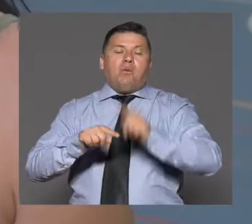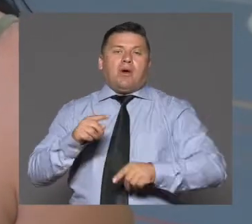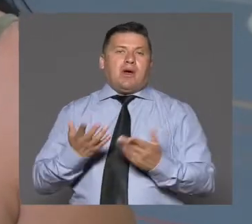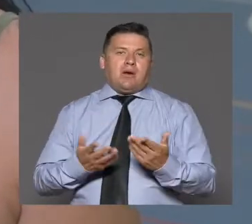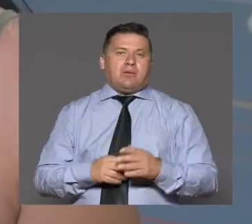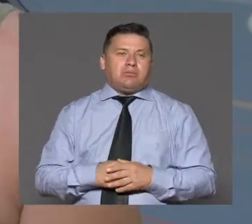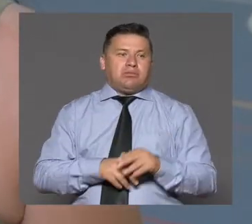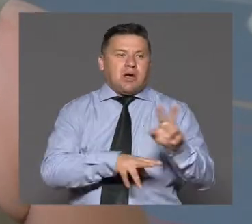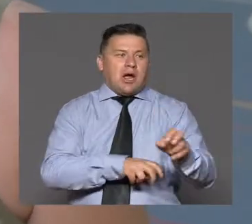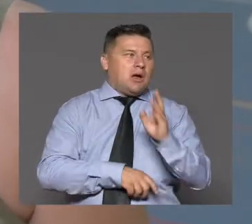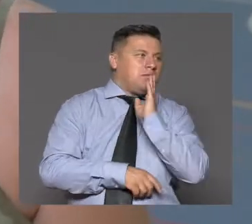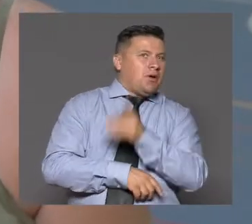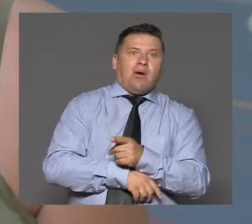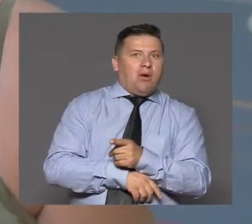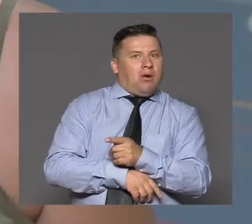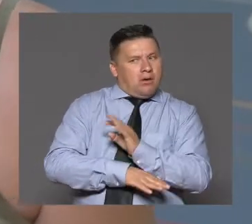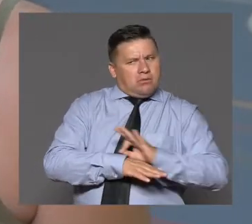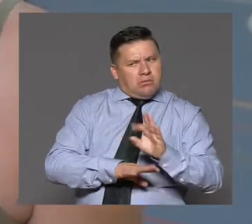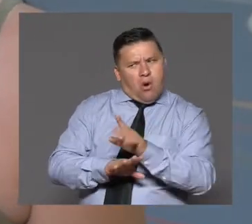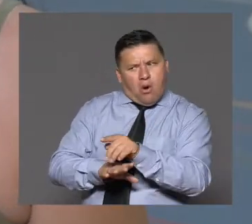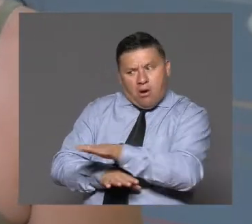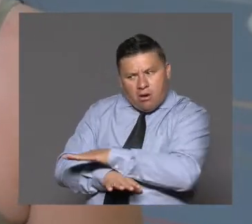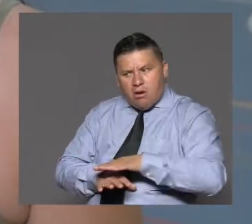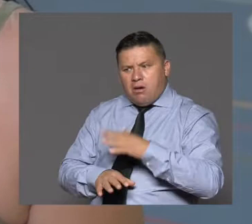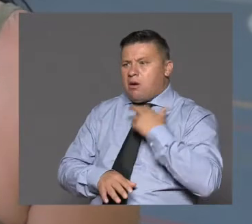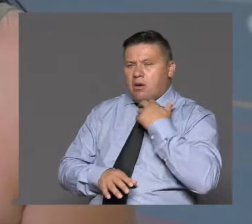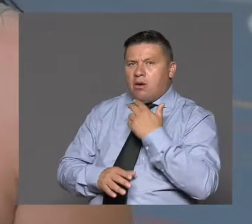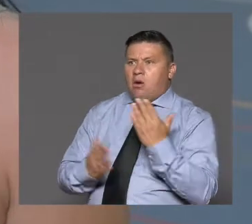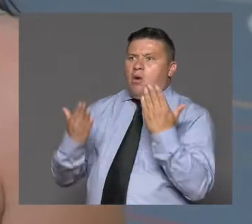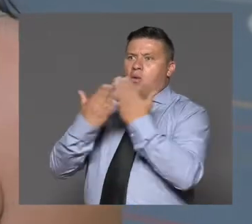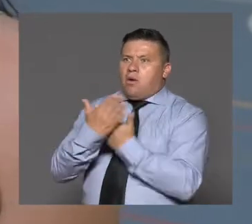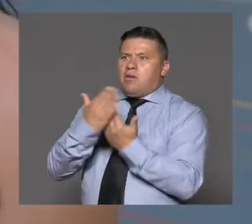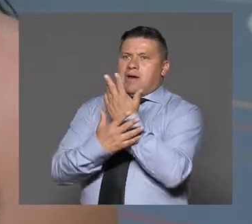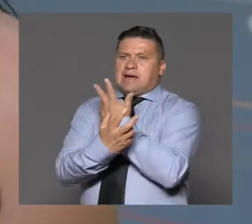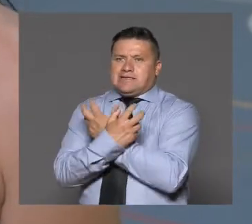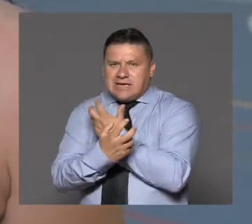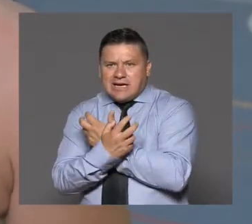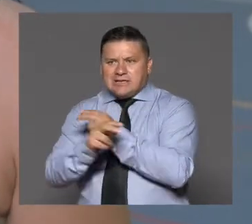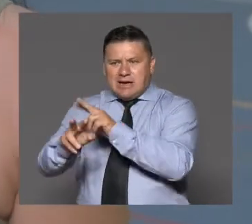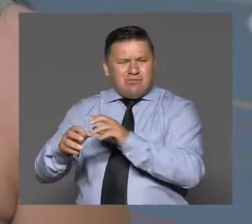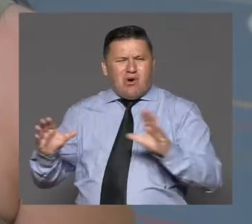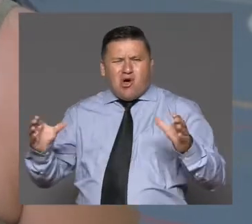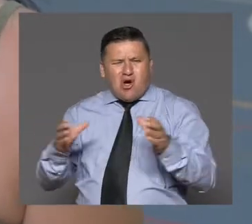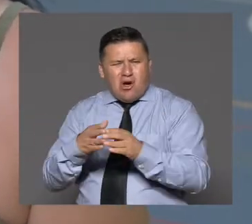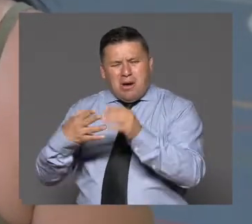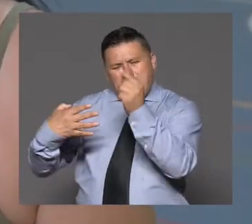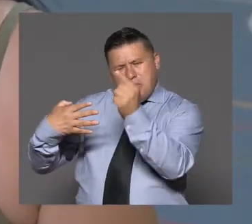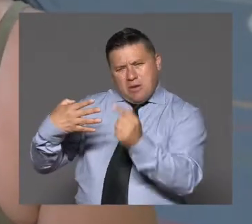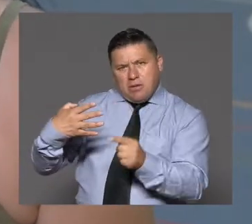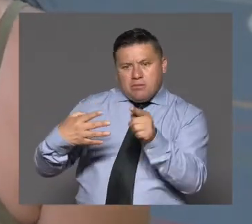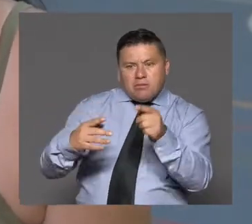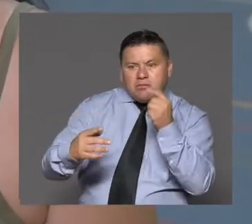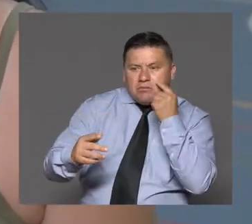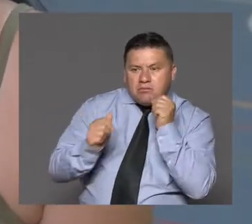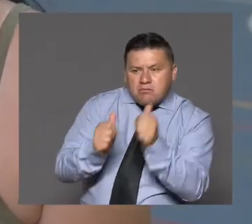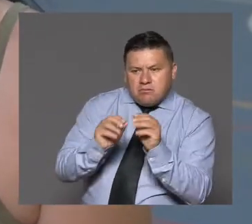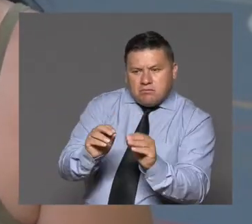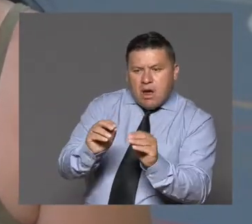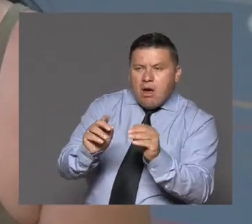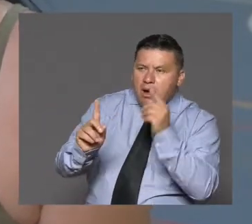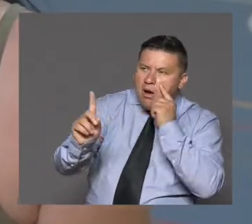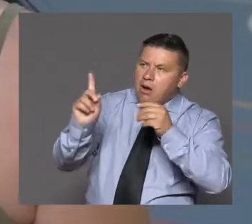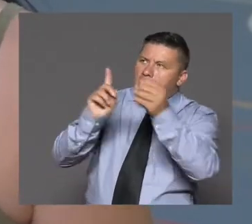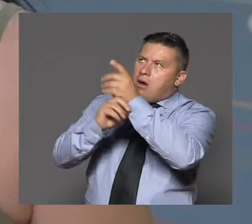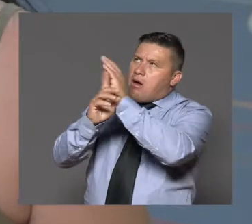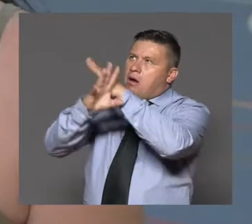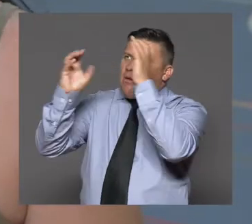ejemplo, en el agro, por ejemplo, en la innovación y la ciencia. A eso tiene que proyectarse también, que vaya una